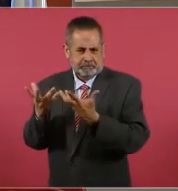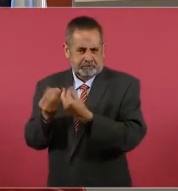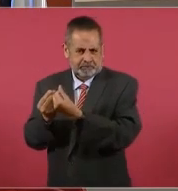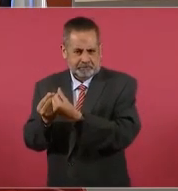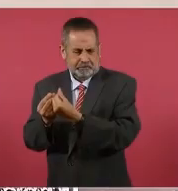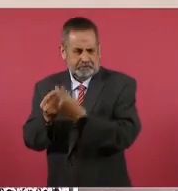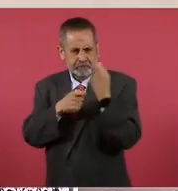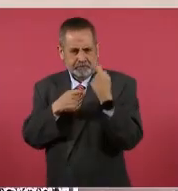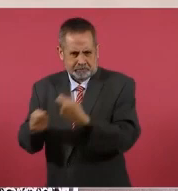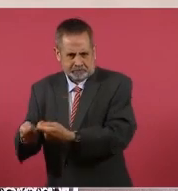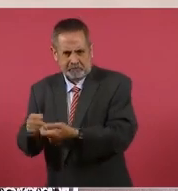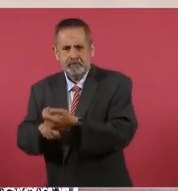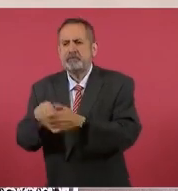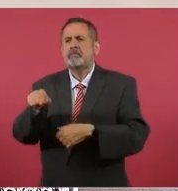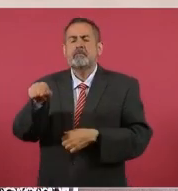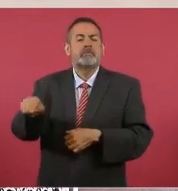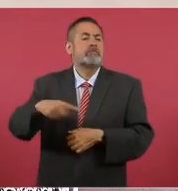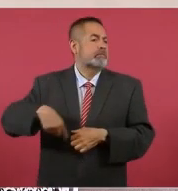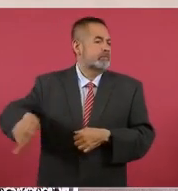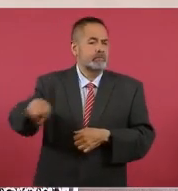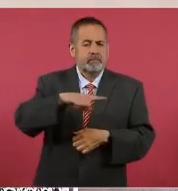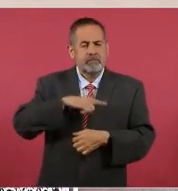pues tienen como